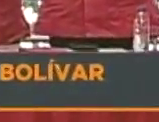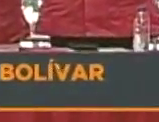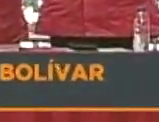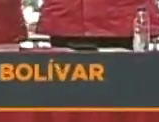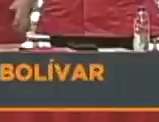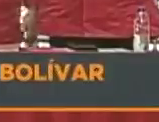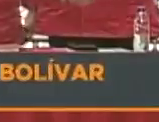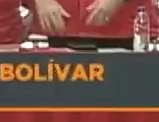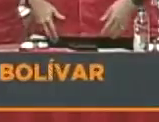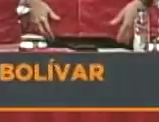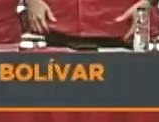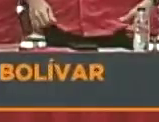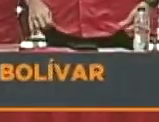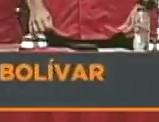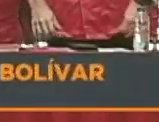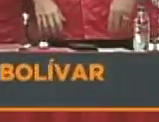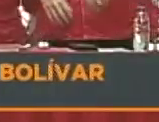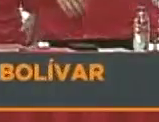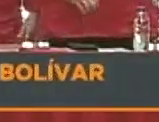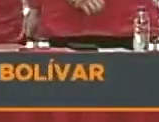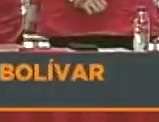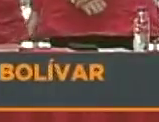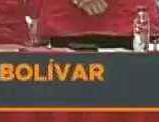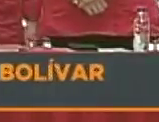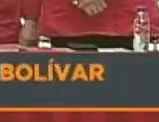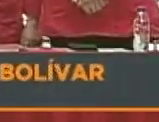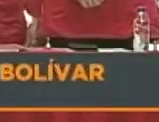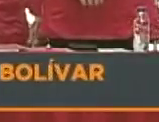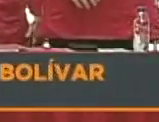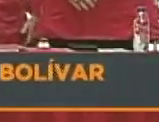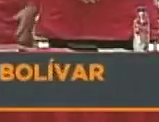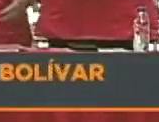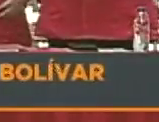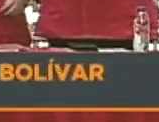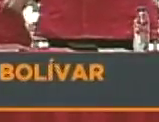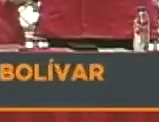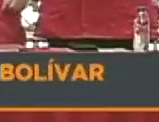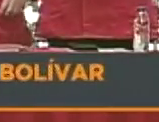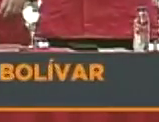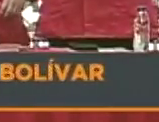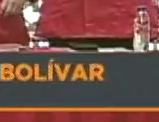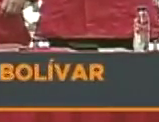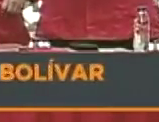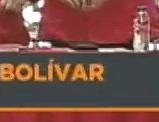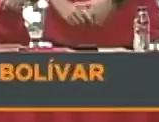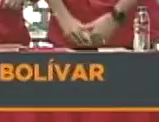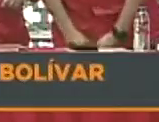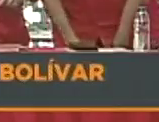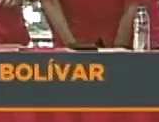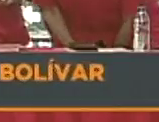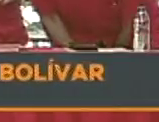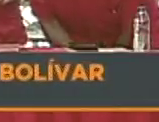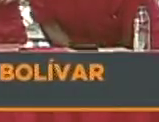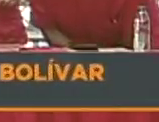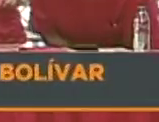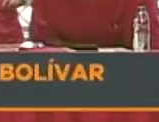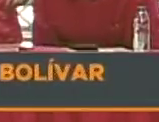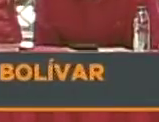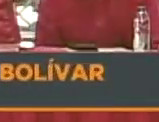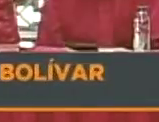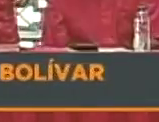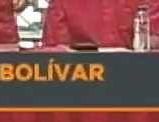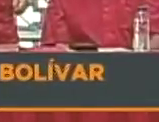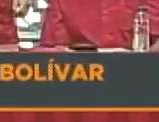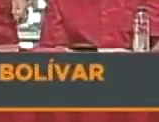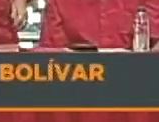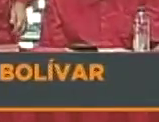a reconocerlo, digo la derecha internacional, a reconocerlo, no sé qué cosa. En verdad no nos